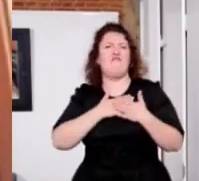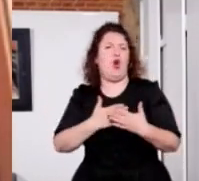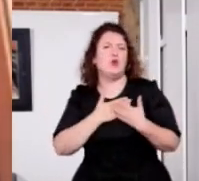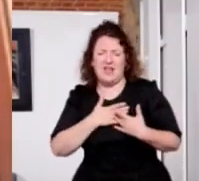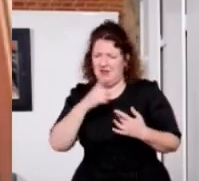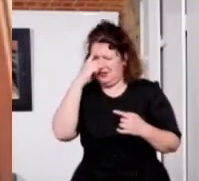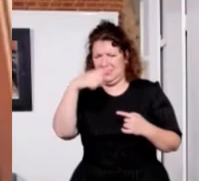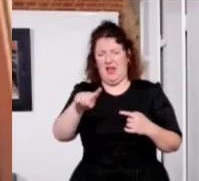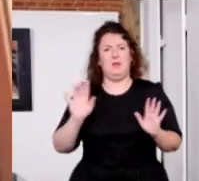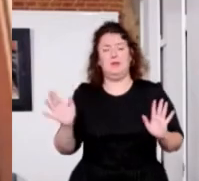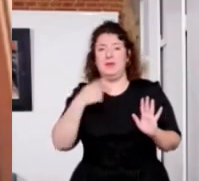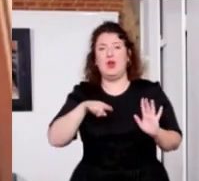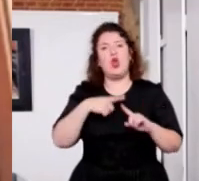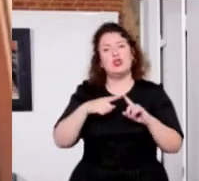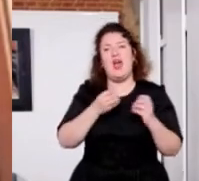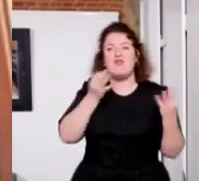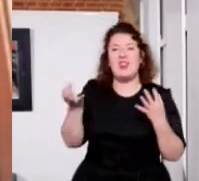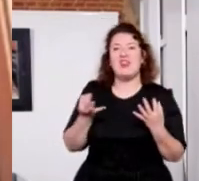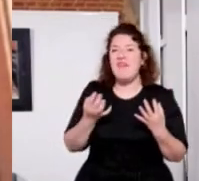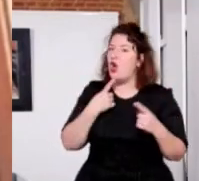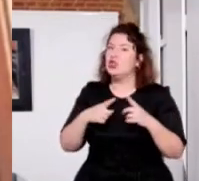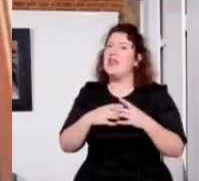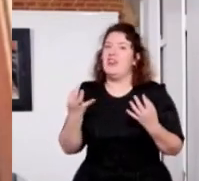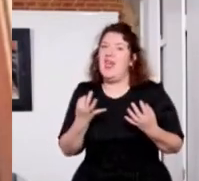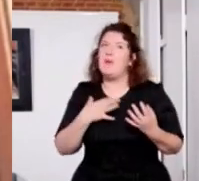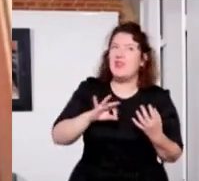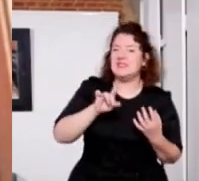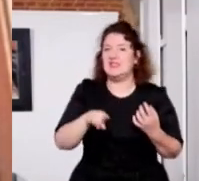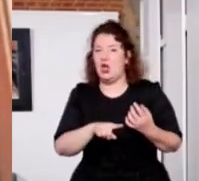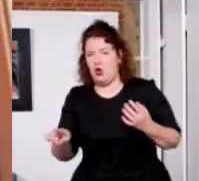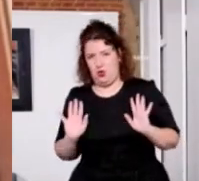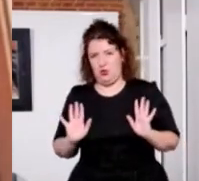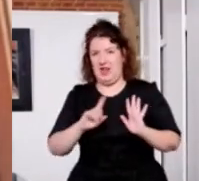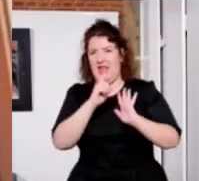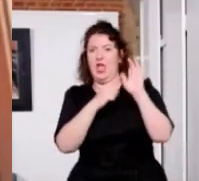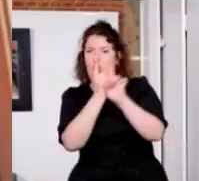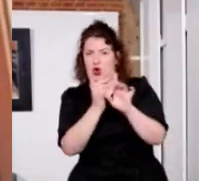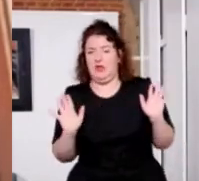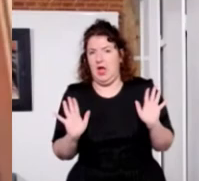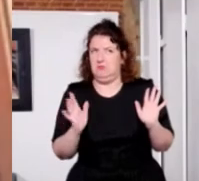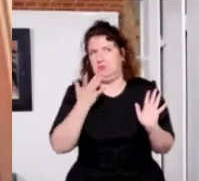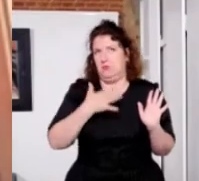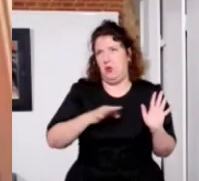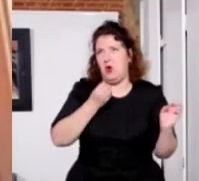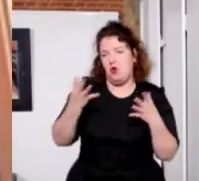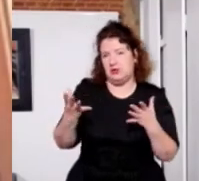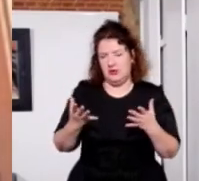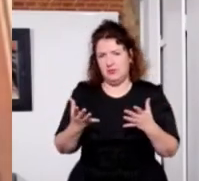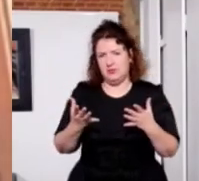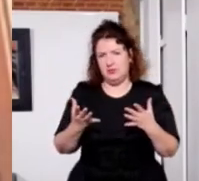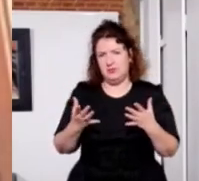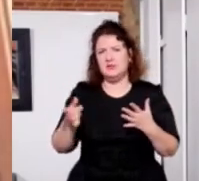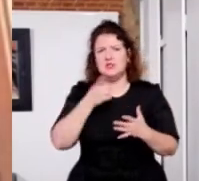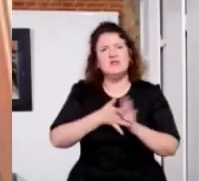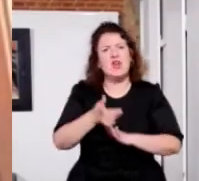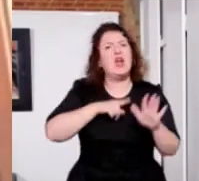tanto sabemos qué transferencias de conocimientos y de datos podemos hacer sin incumplir la ley. Esto implica gestionar